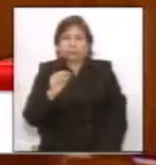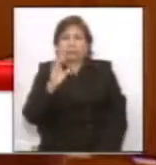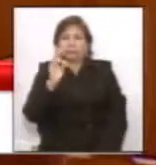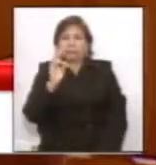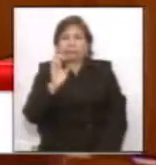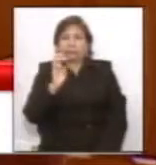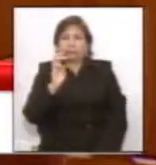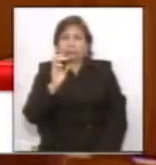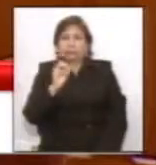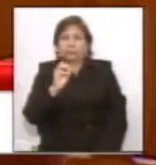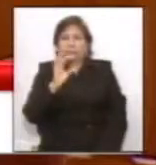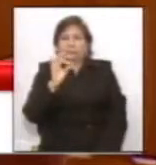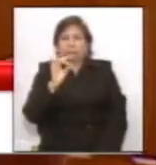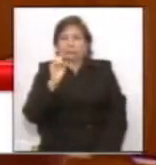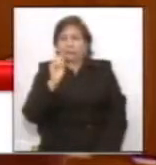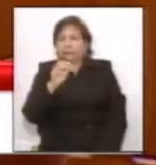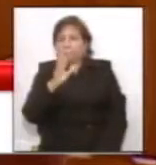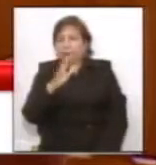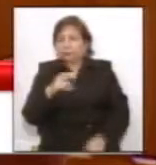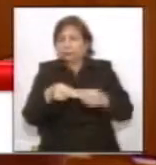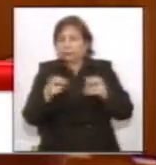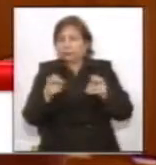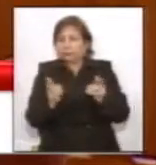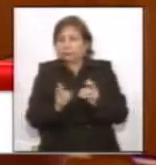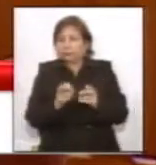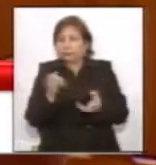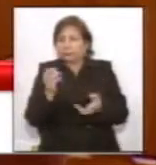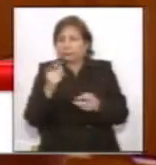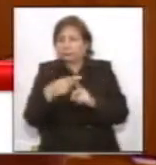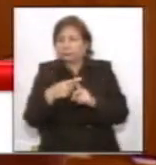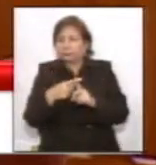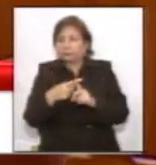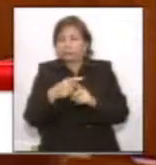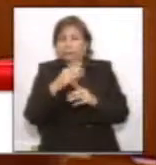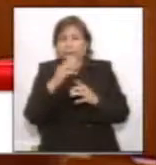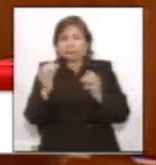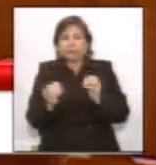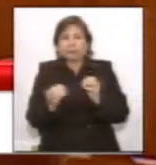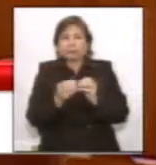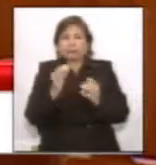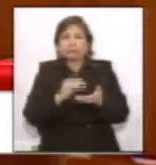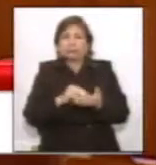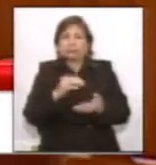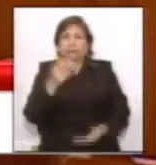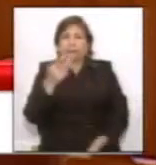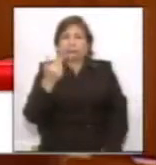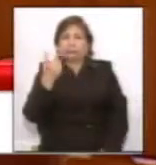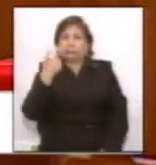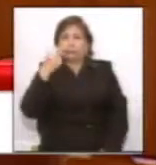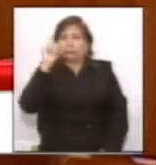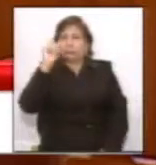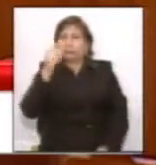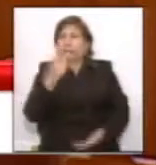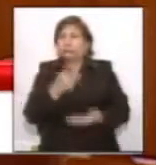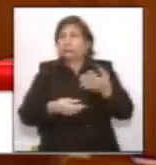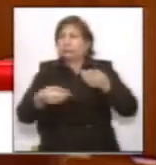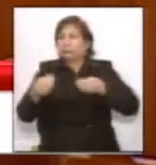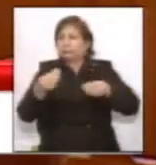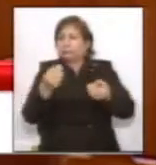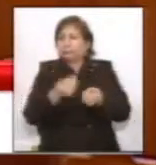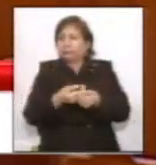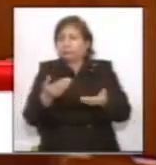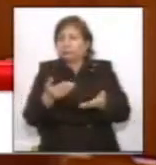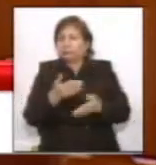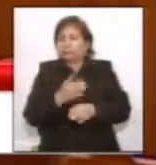60 para 8.5 millones de hogares. En suma, ambos bonos significan más de 13.000 millones de soles asignados para